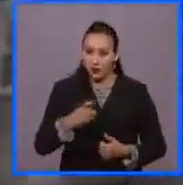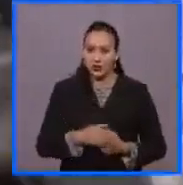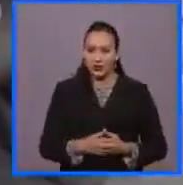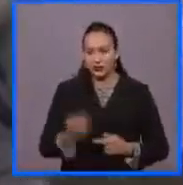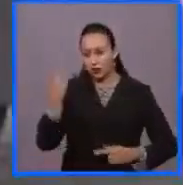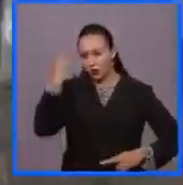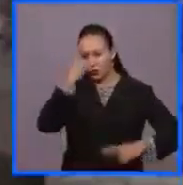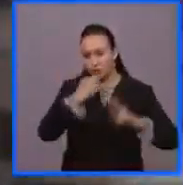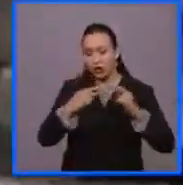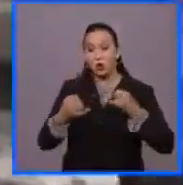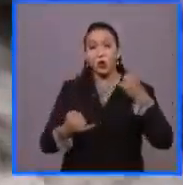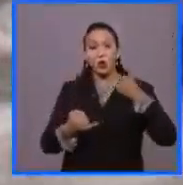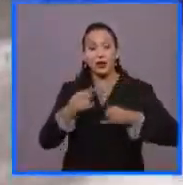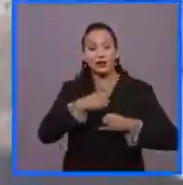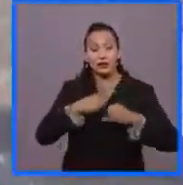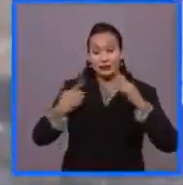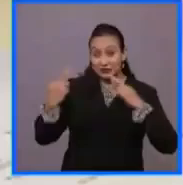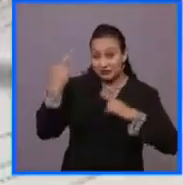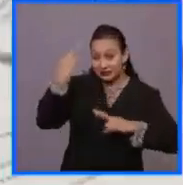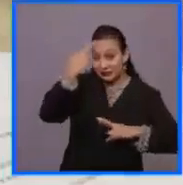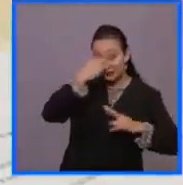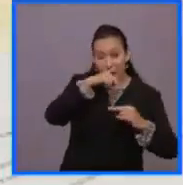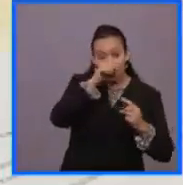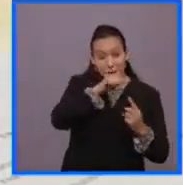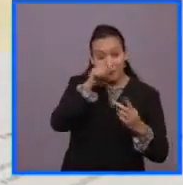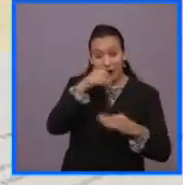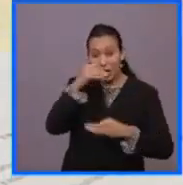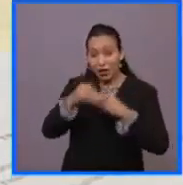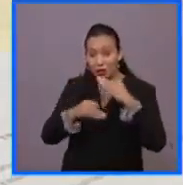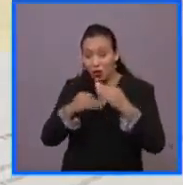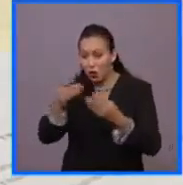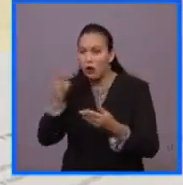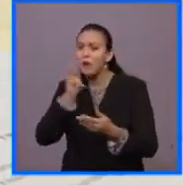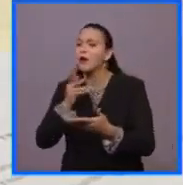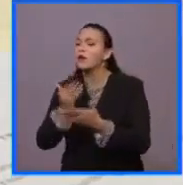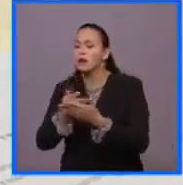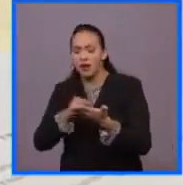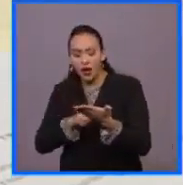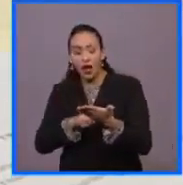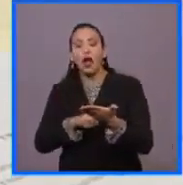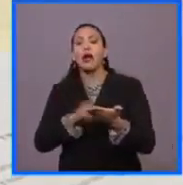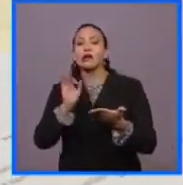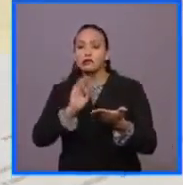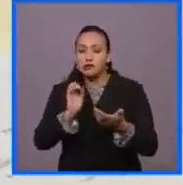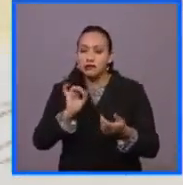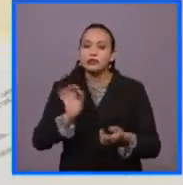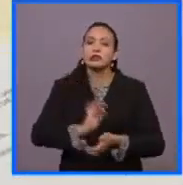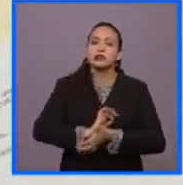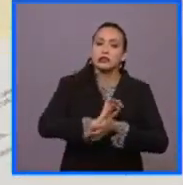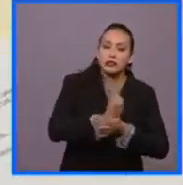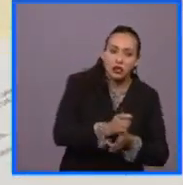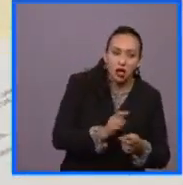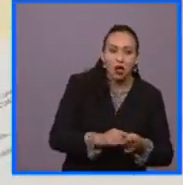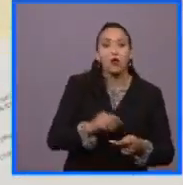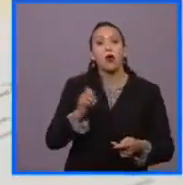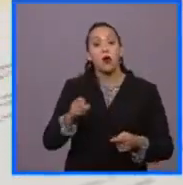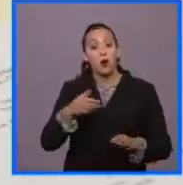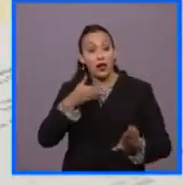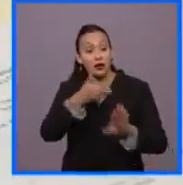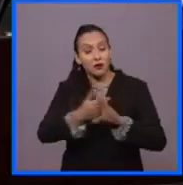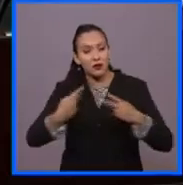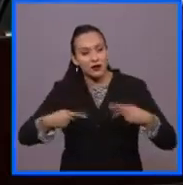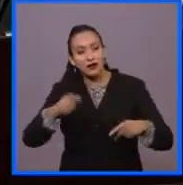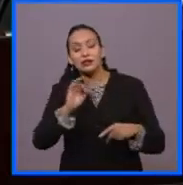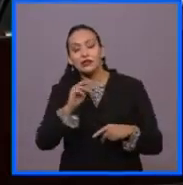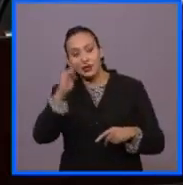el caso, el juzgador debe incluir cualquier factor que suponga marginación social, económica o política, cuando realice la